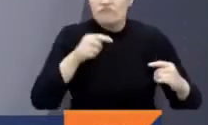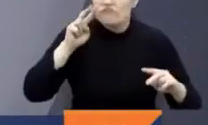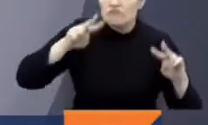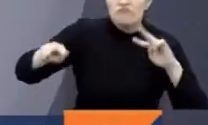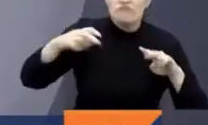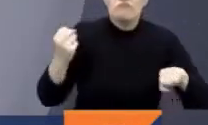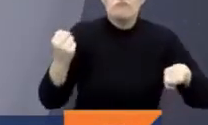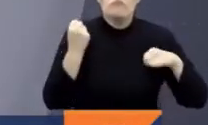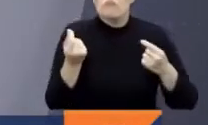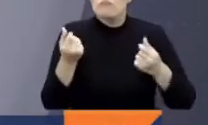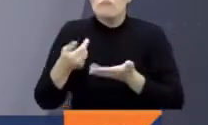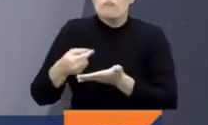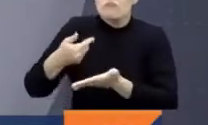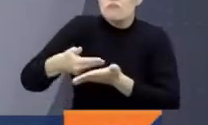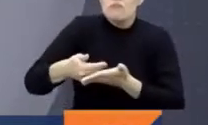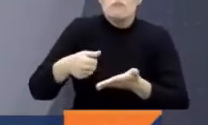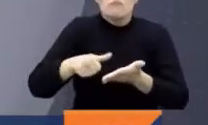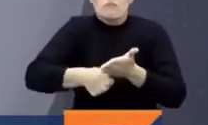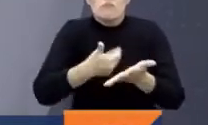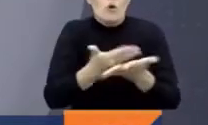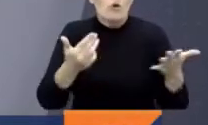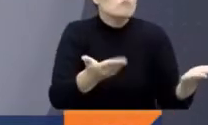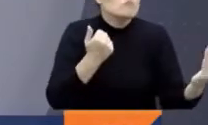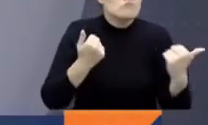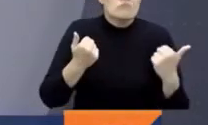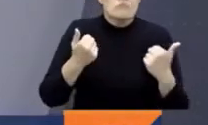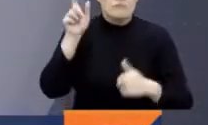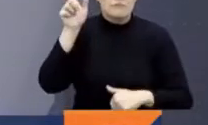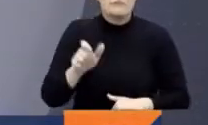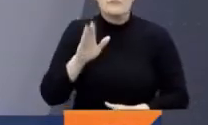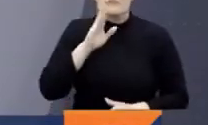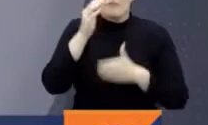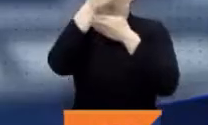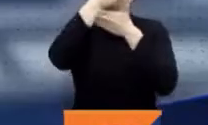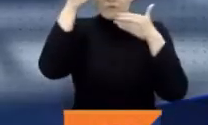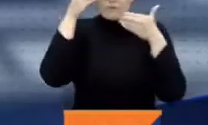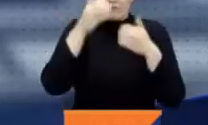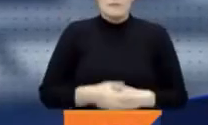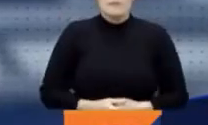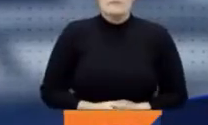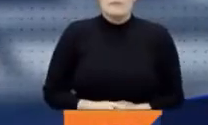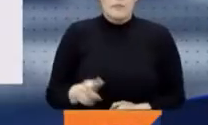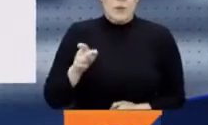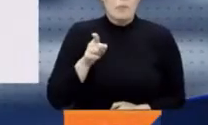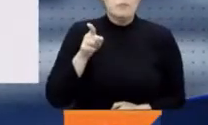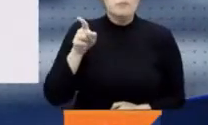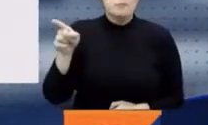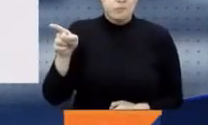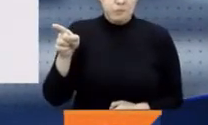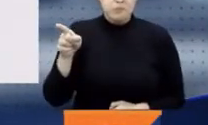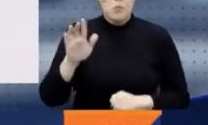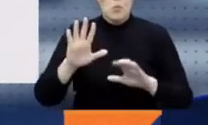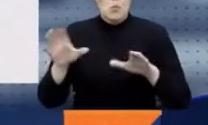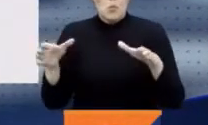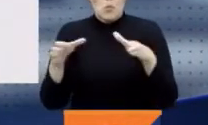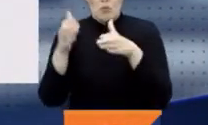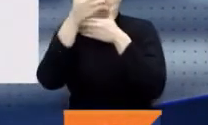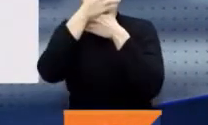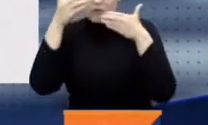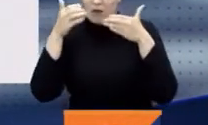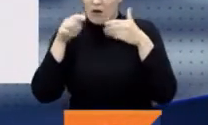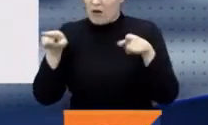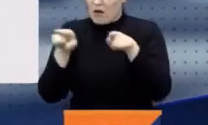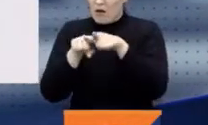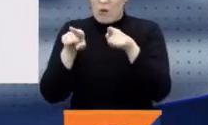y pidieron documentos a los ciudadanos. Miembros de la insurgencia haciendo las veces de Policía Nacional, tomando acciones